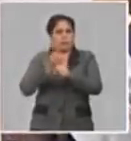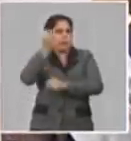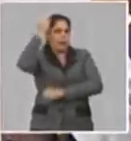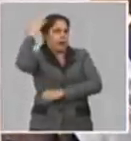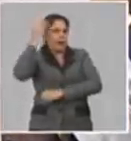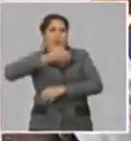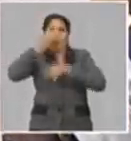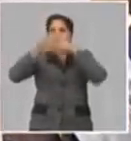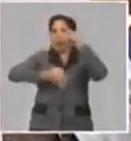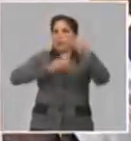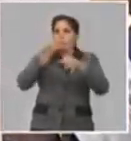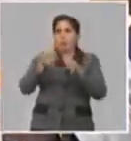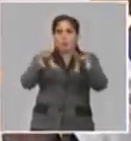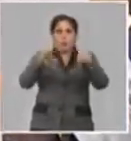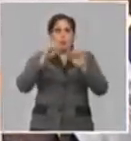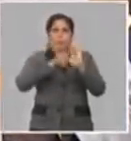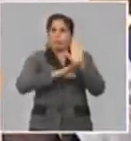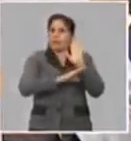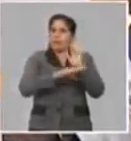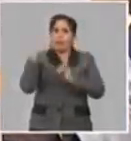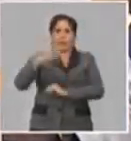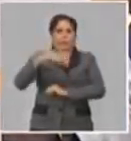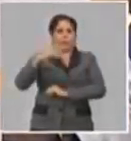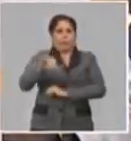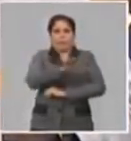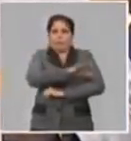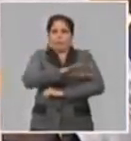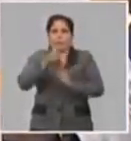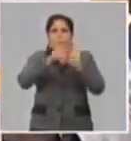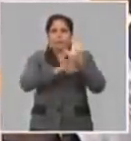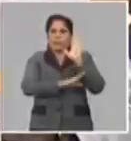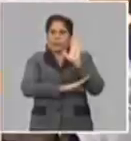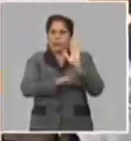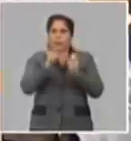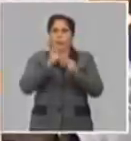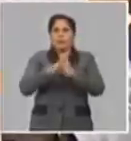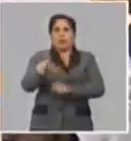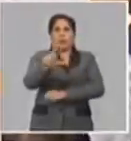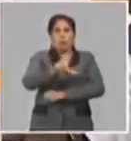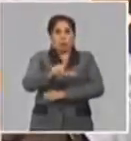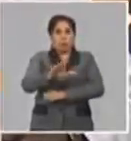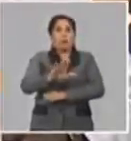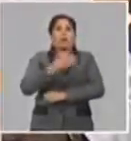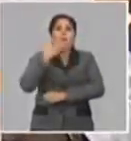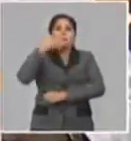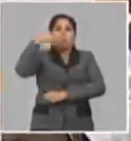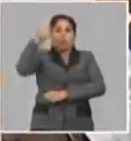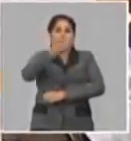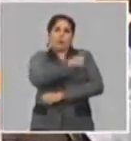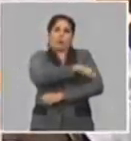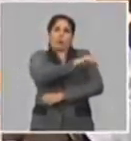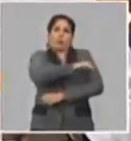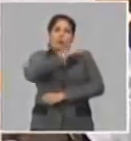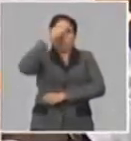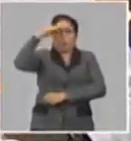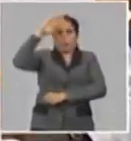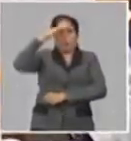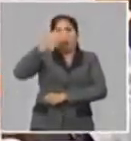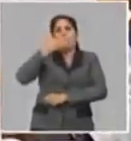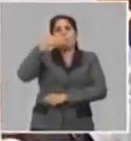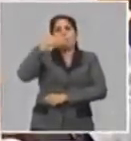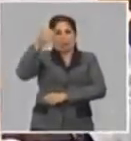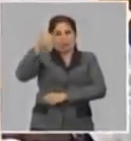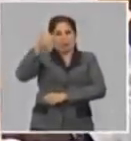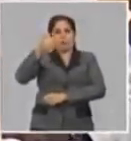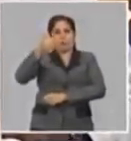para implementar y poner en práctica todas estas medidas que van a beneficiar a la población en